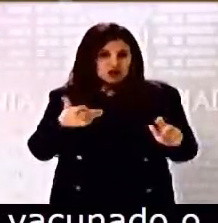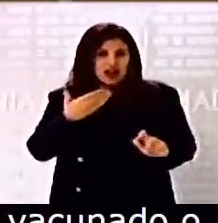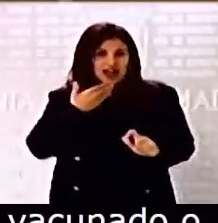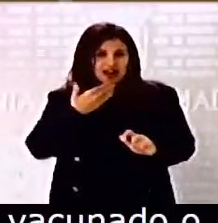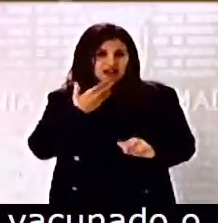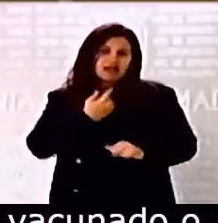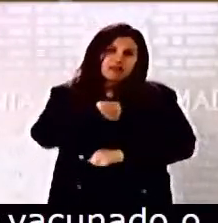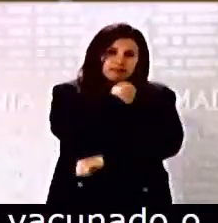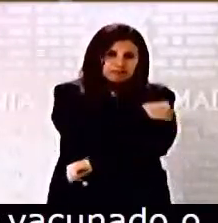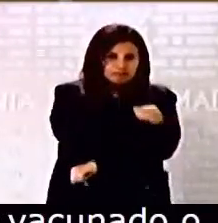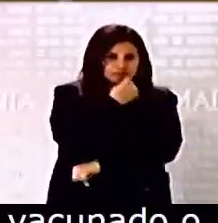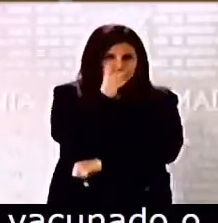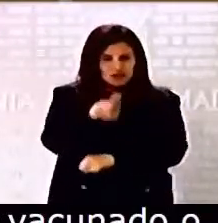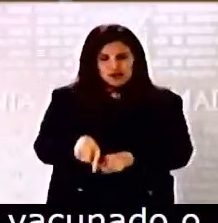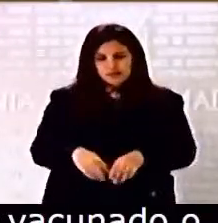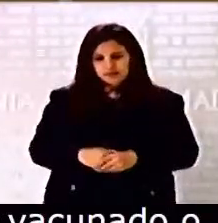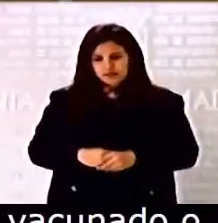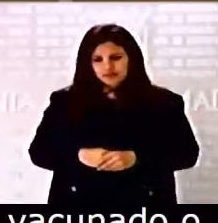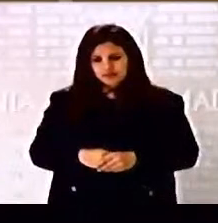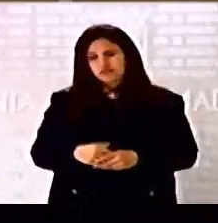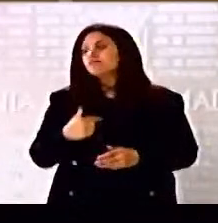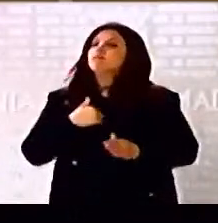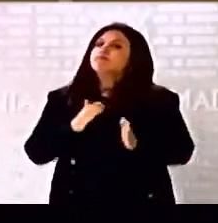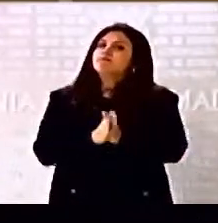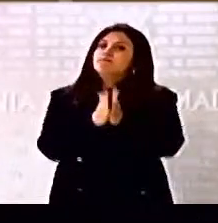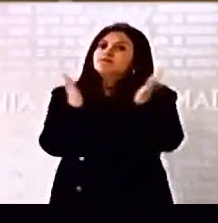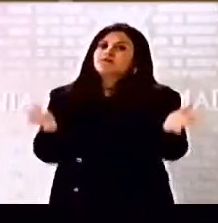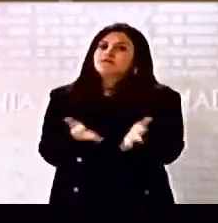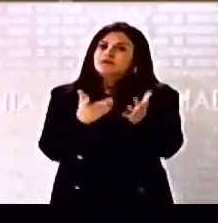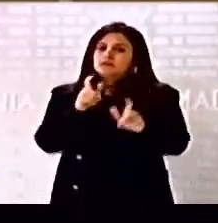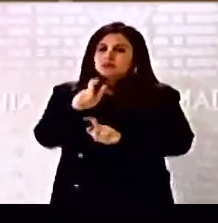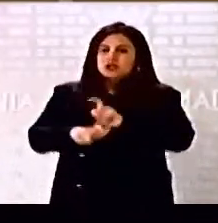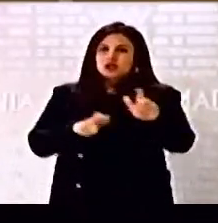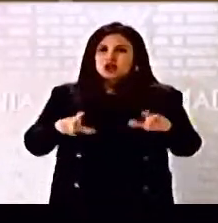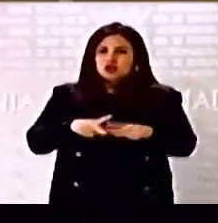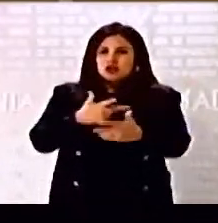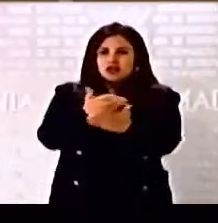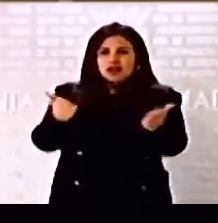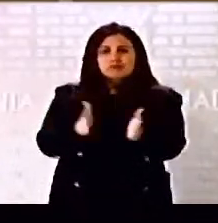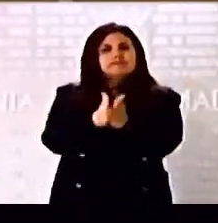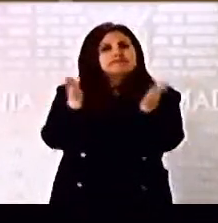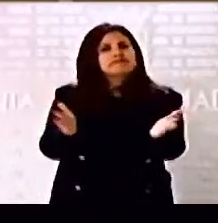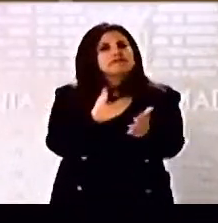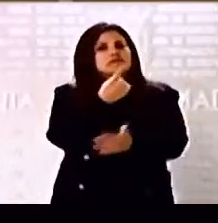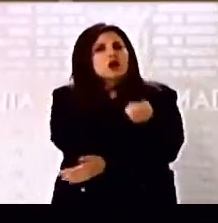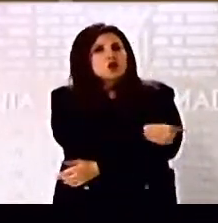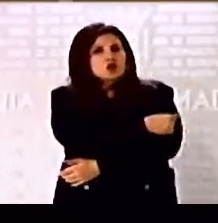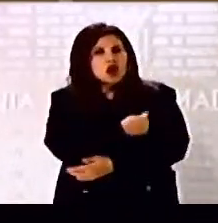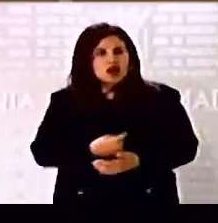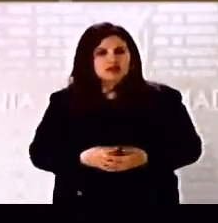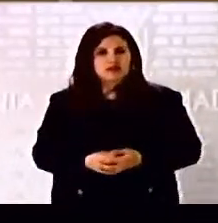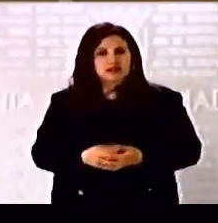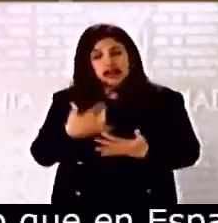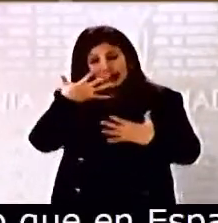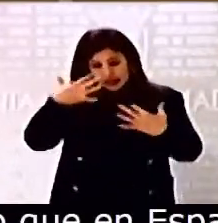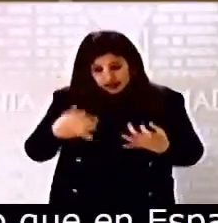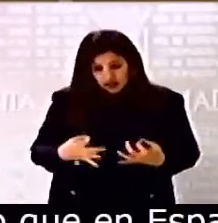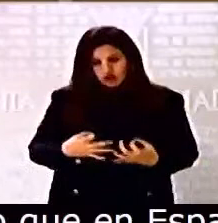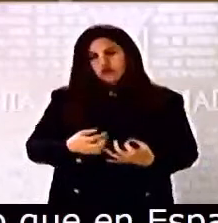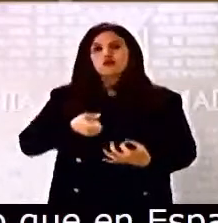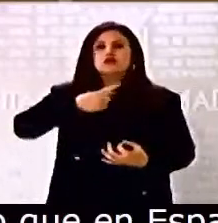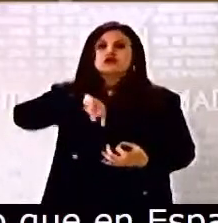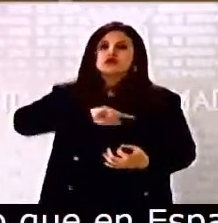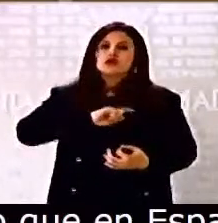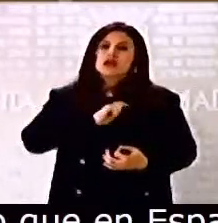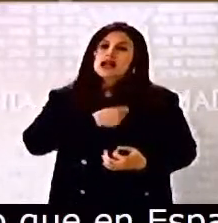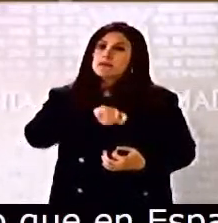Animo en este momento a la población a vacunarse. Creo que en España estamos siendo un ejemplo en